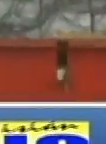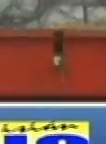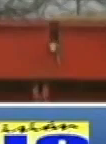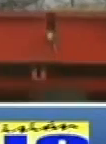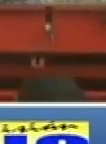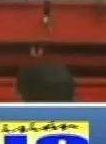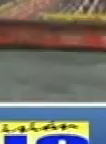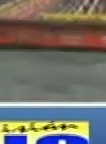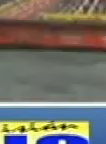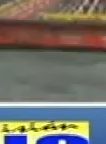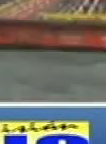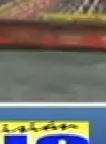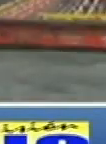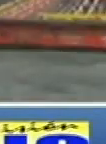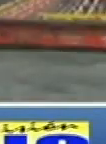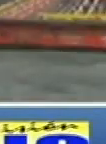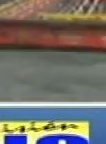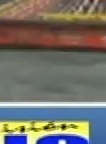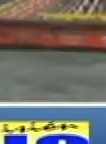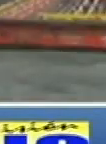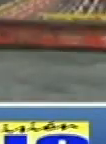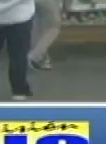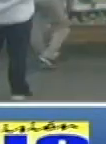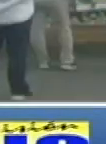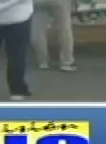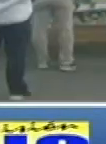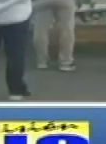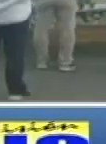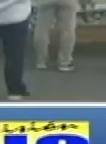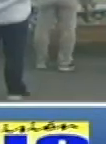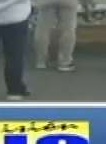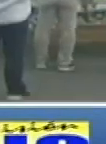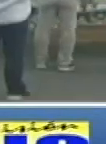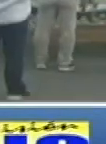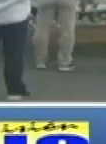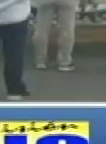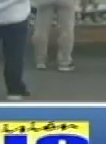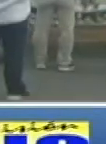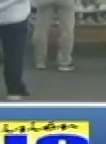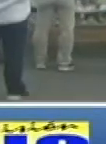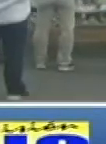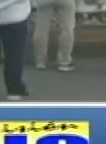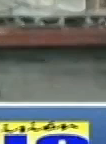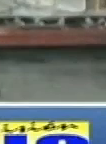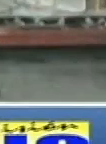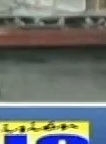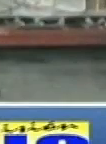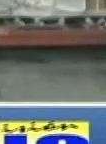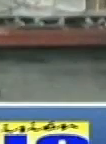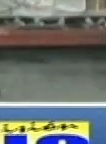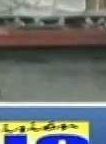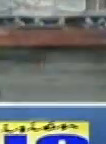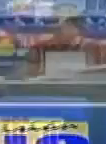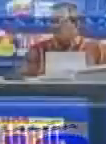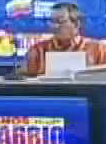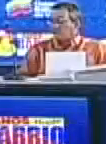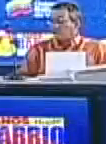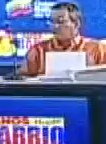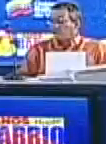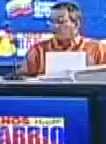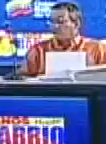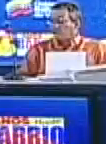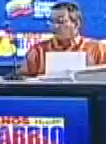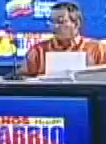excelente. Y bueno, seguiremos con la cooperación con China, ya la próxima semana